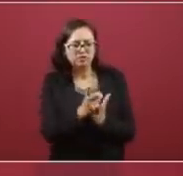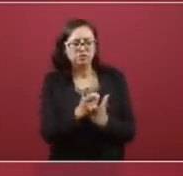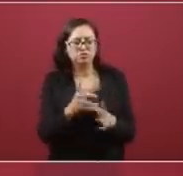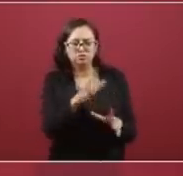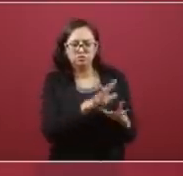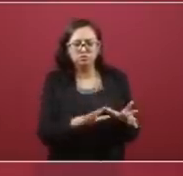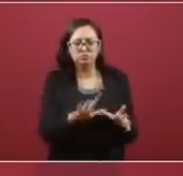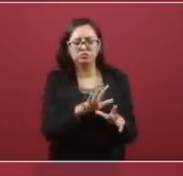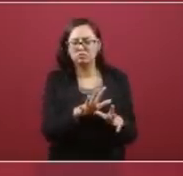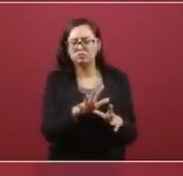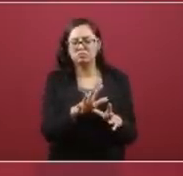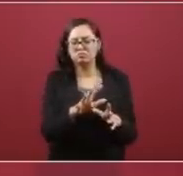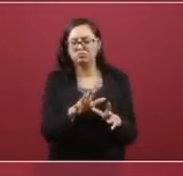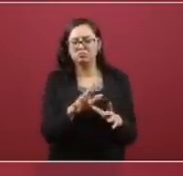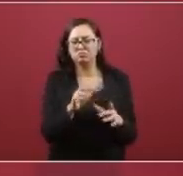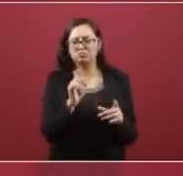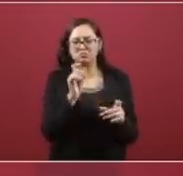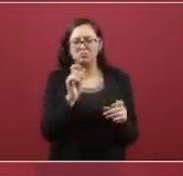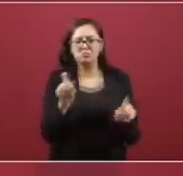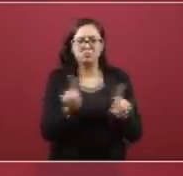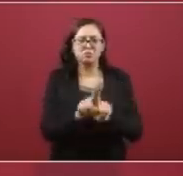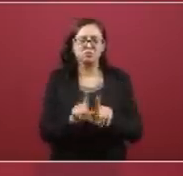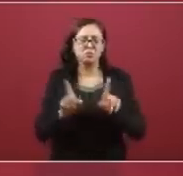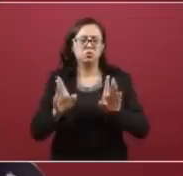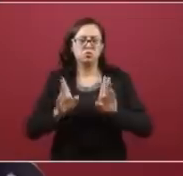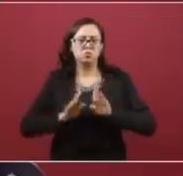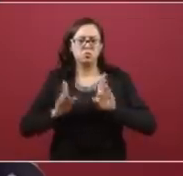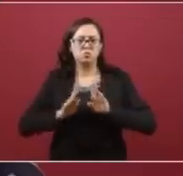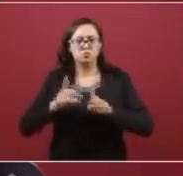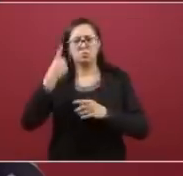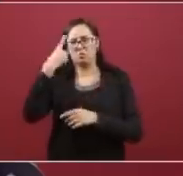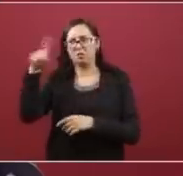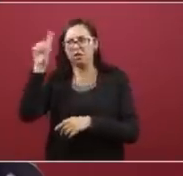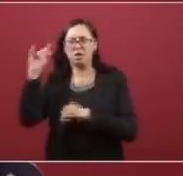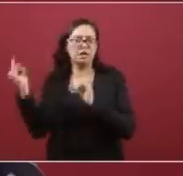que tiene el ejército y la marina.